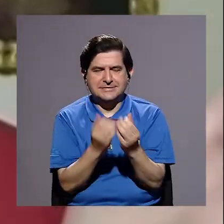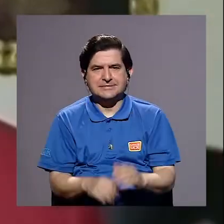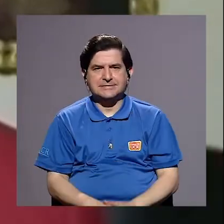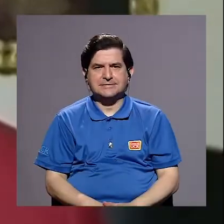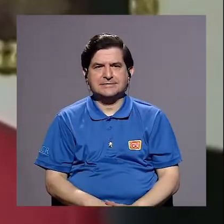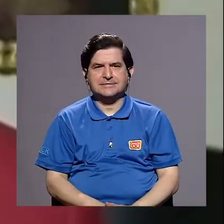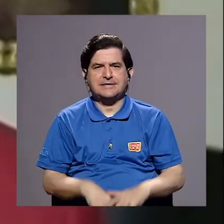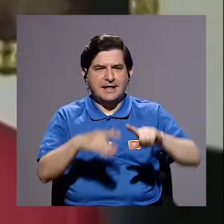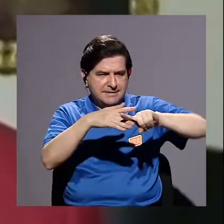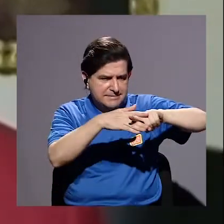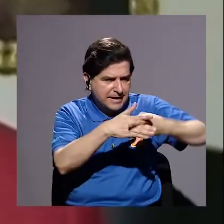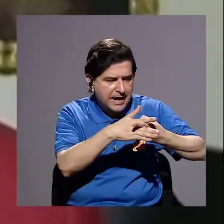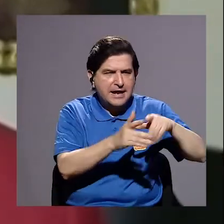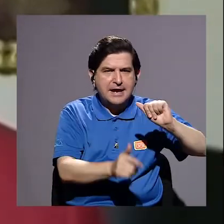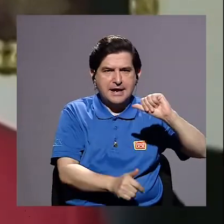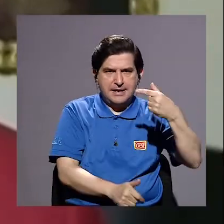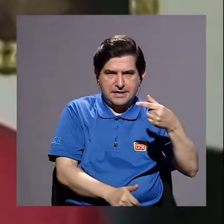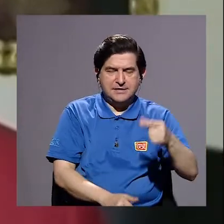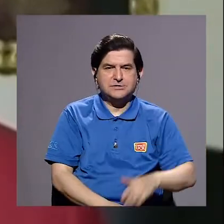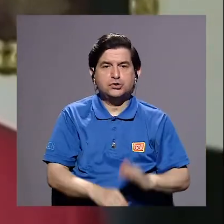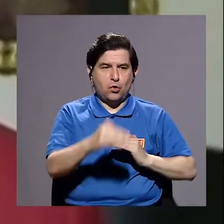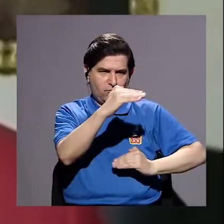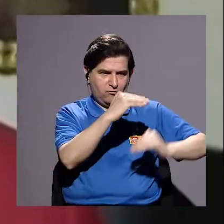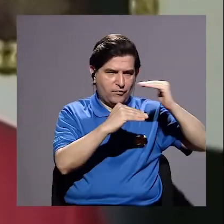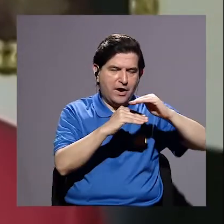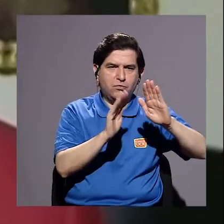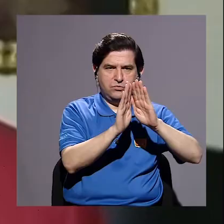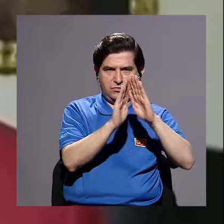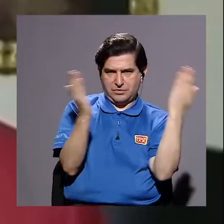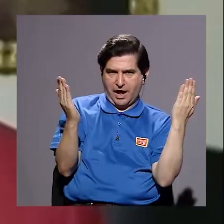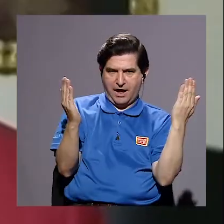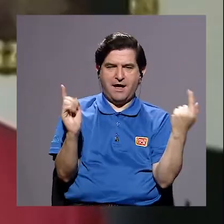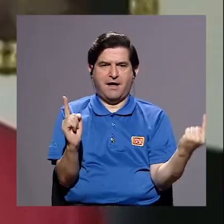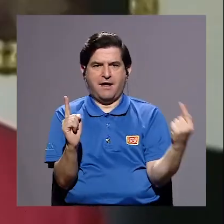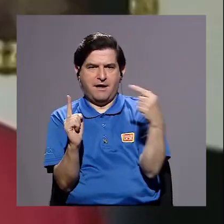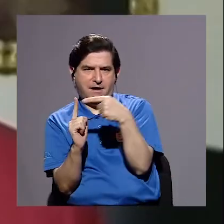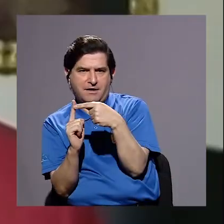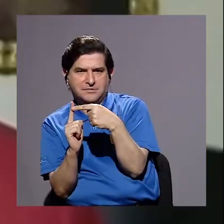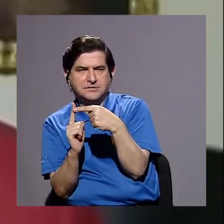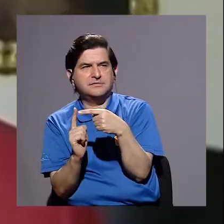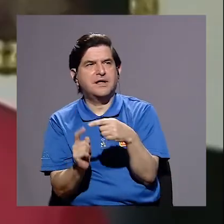de principio de agosto, que abrieron la facultad, hasta,